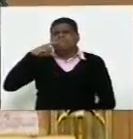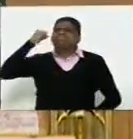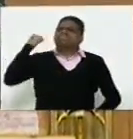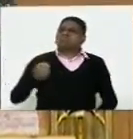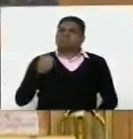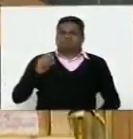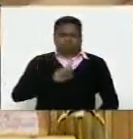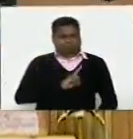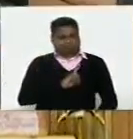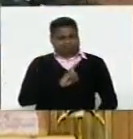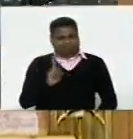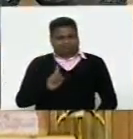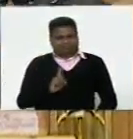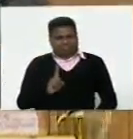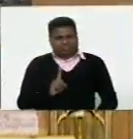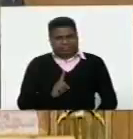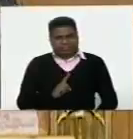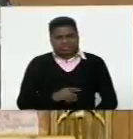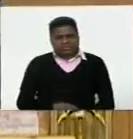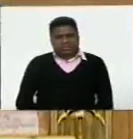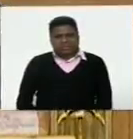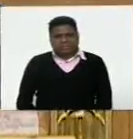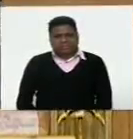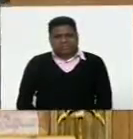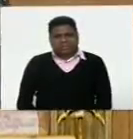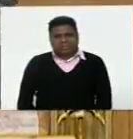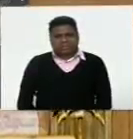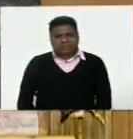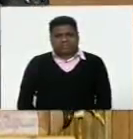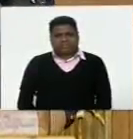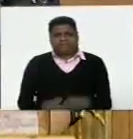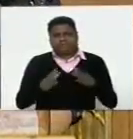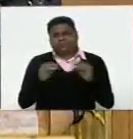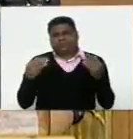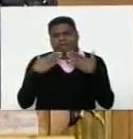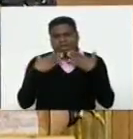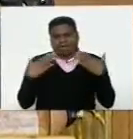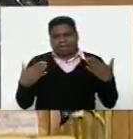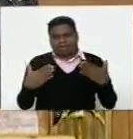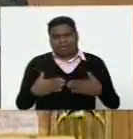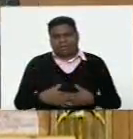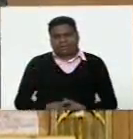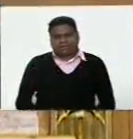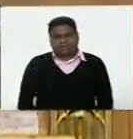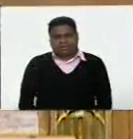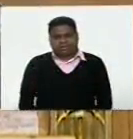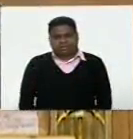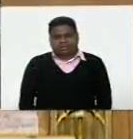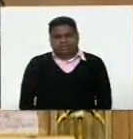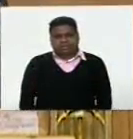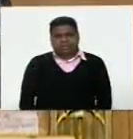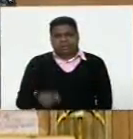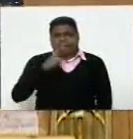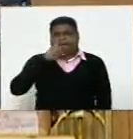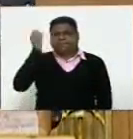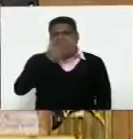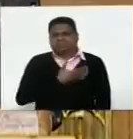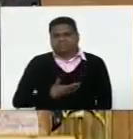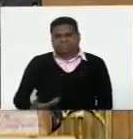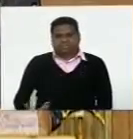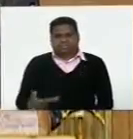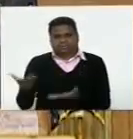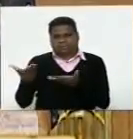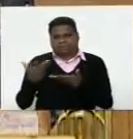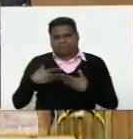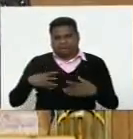Yo, entre todas las cosas que quiero agradecer a nuestro presidente obrero, es haberme dado